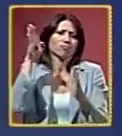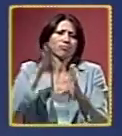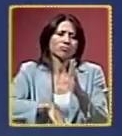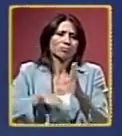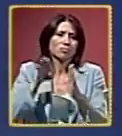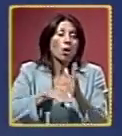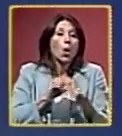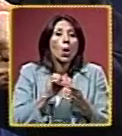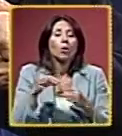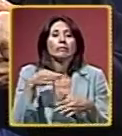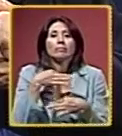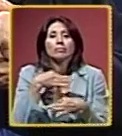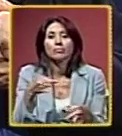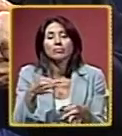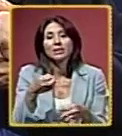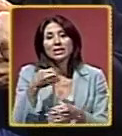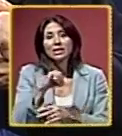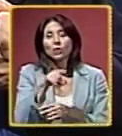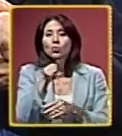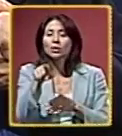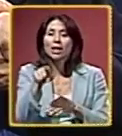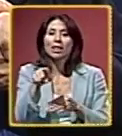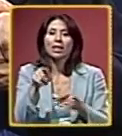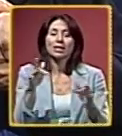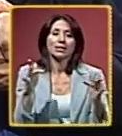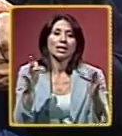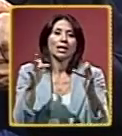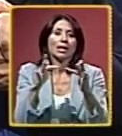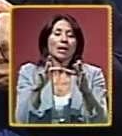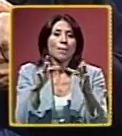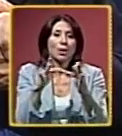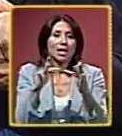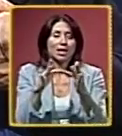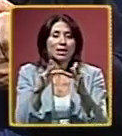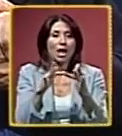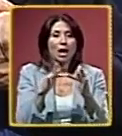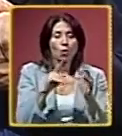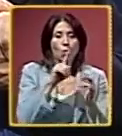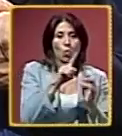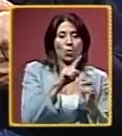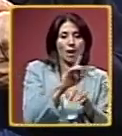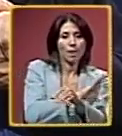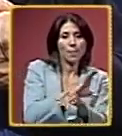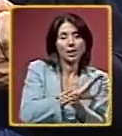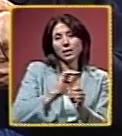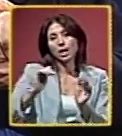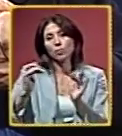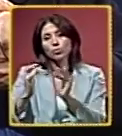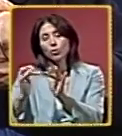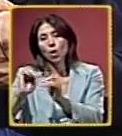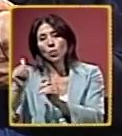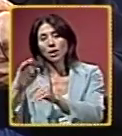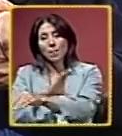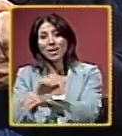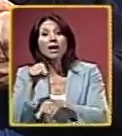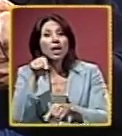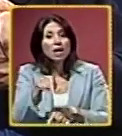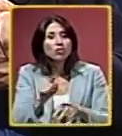o a ningún costo si se conecta de máquina a máquina. Y eso es competencia frente al